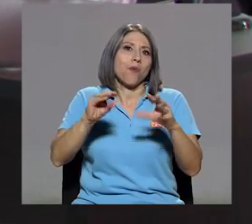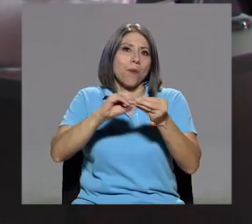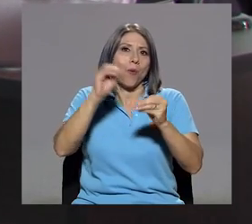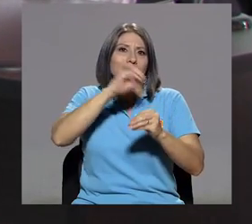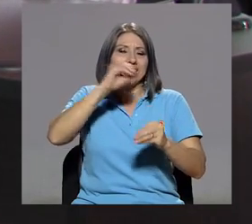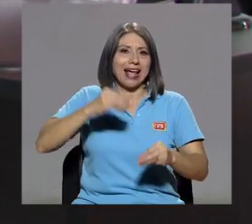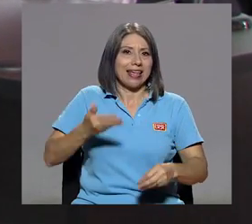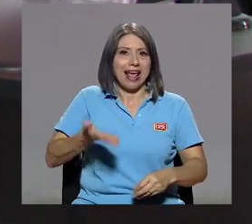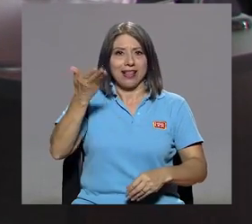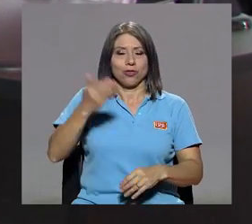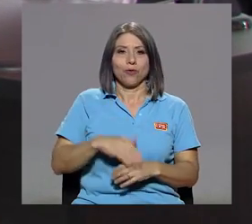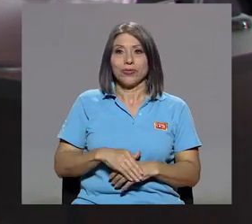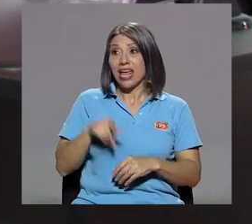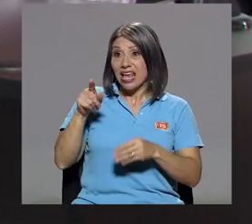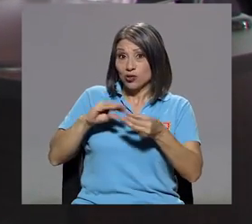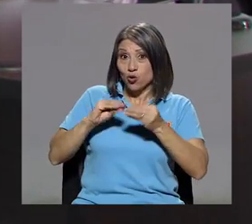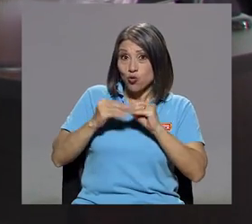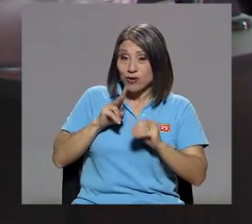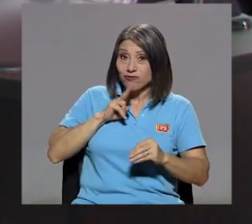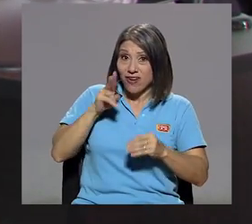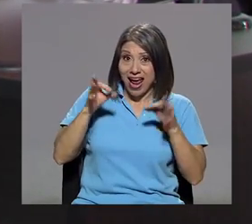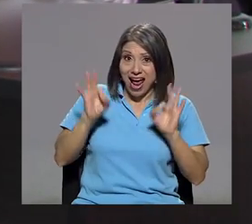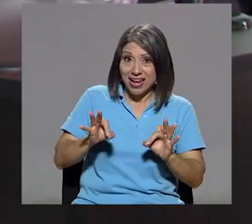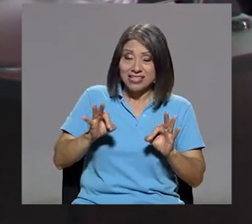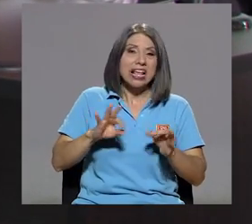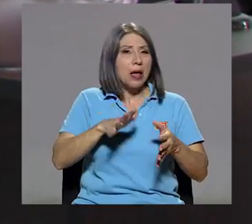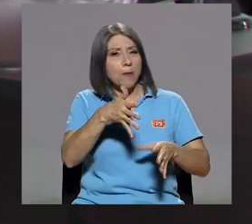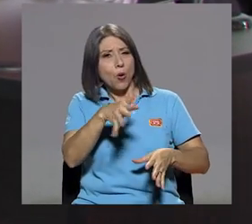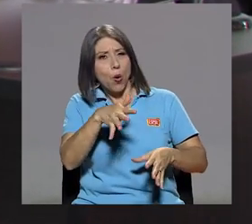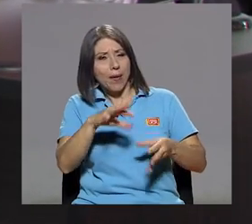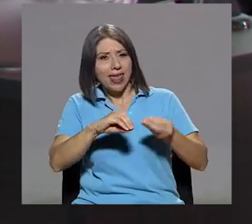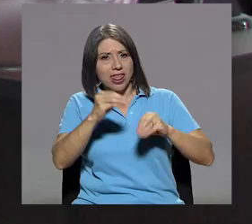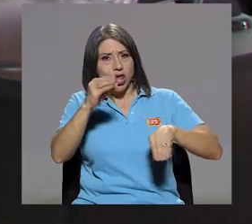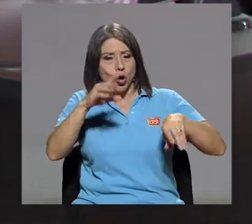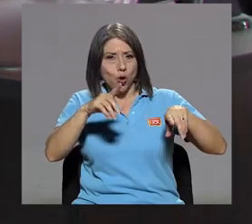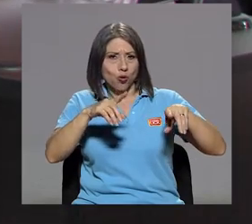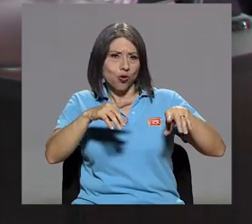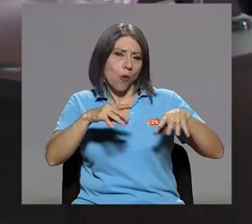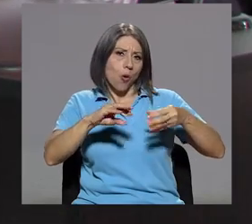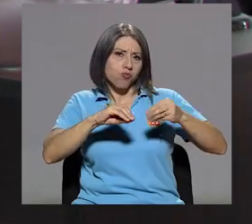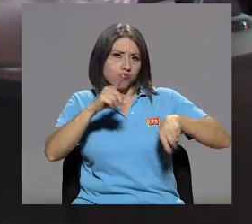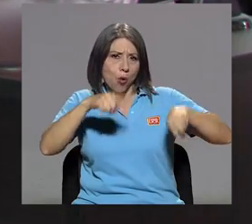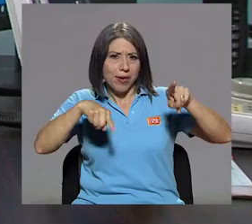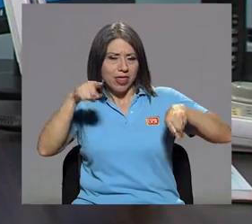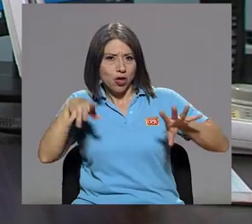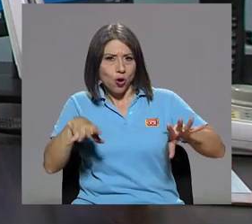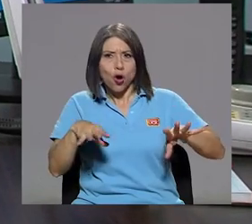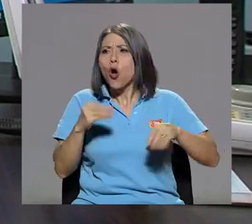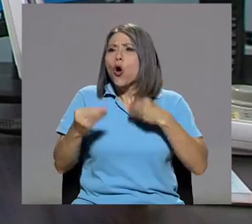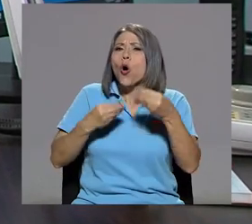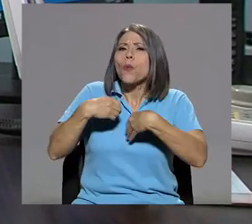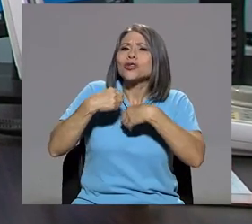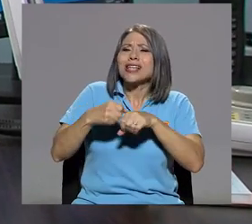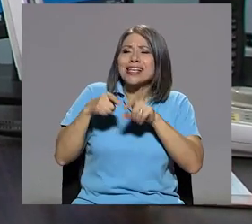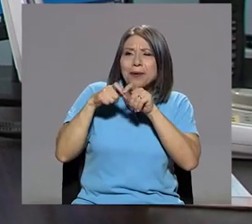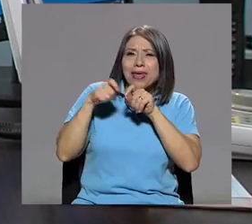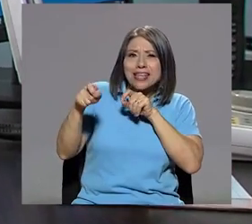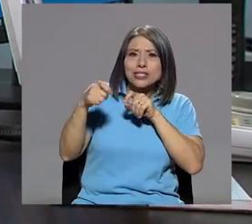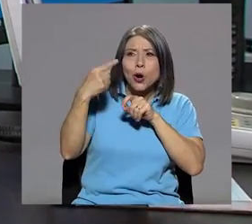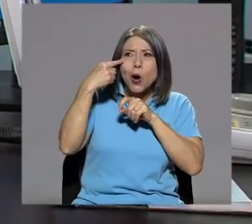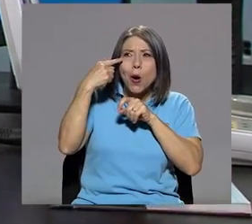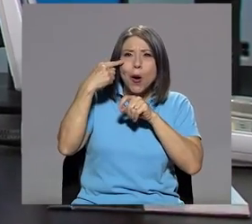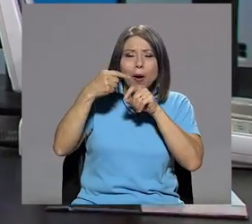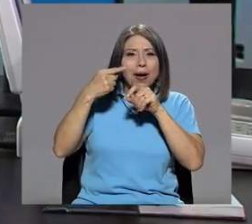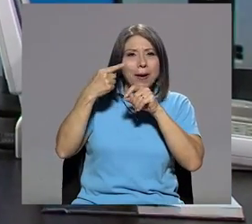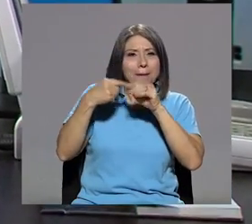números reales, digamos, que se suelen utilizar, digamos, esos números. ¿Y cómo se hace esa medición? ¿Cómo se hace la presión del ojo? Me imagino que,